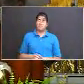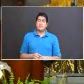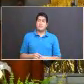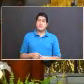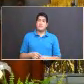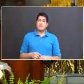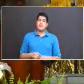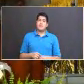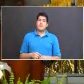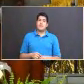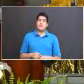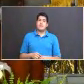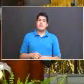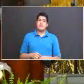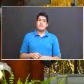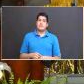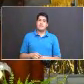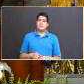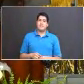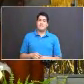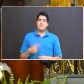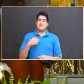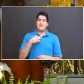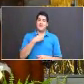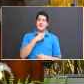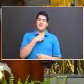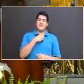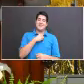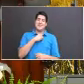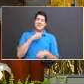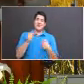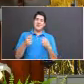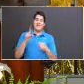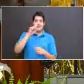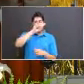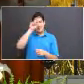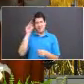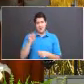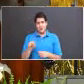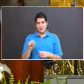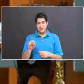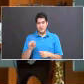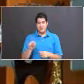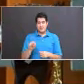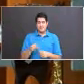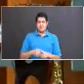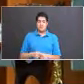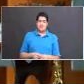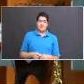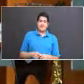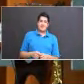Jala. Yo le quiero hacer una pregunta. Aquí entre nos.